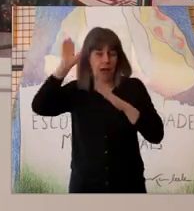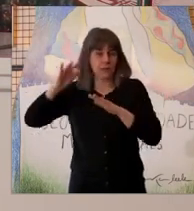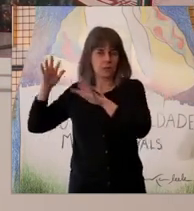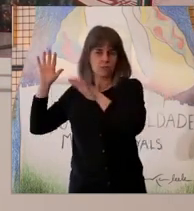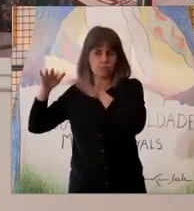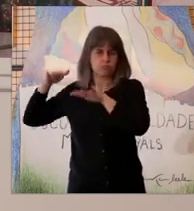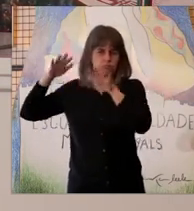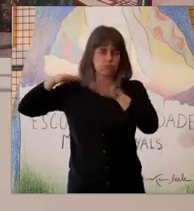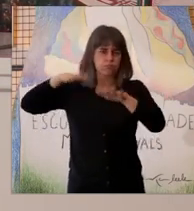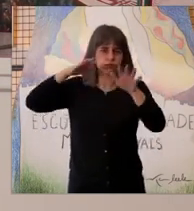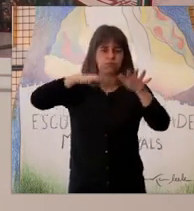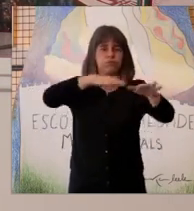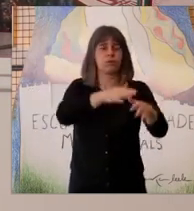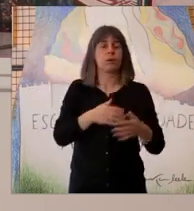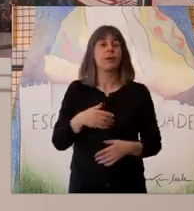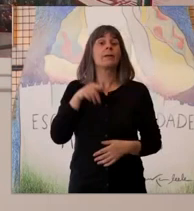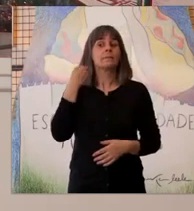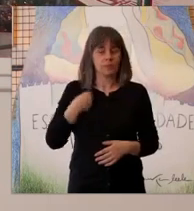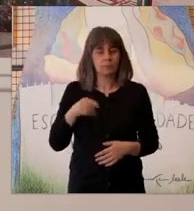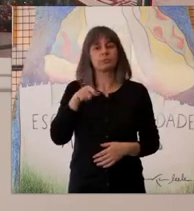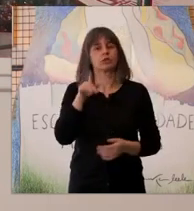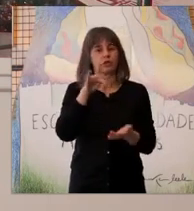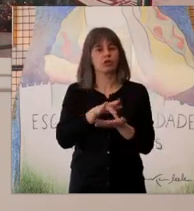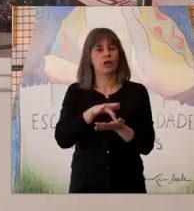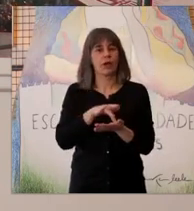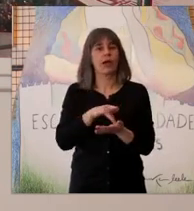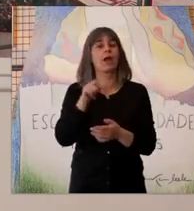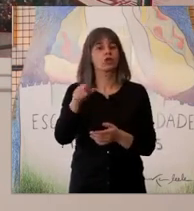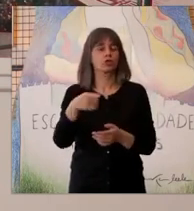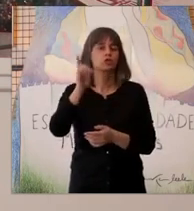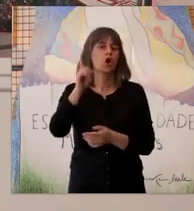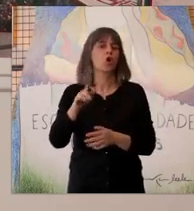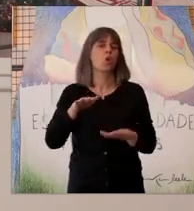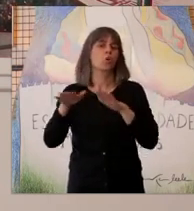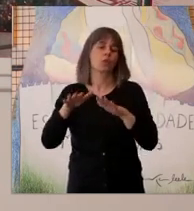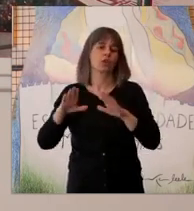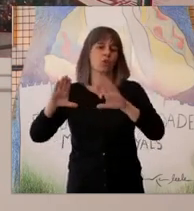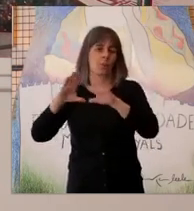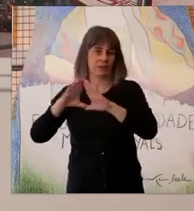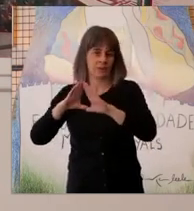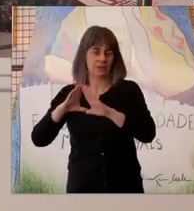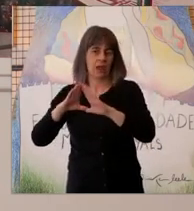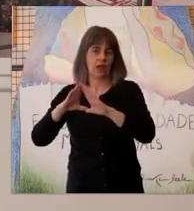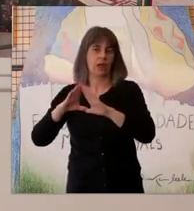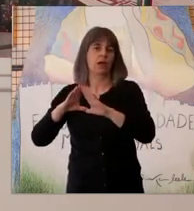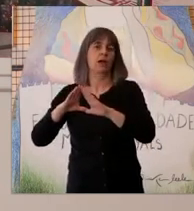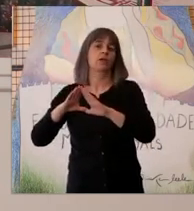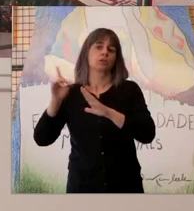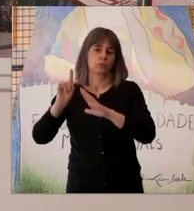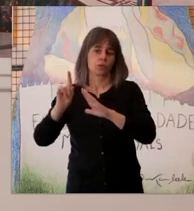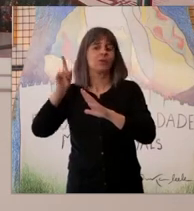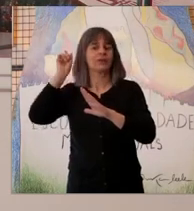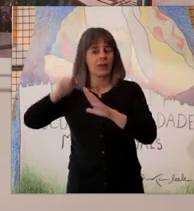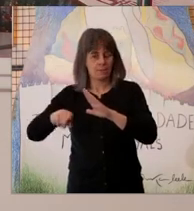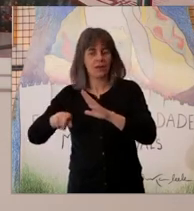fue de hecho aquel caso no solo impulsó el movimiento feminista fue antes del mitú en España sino que produjo